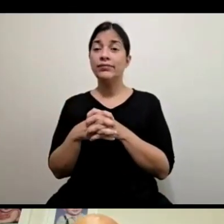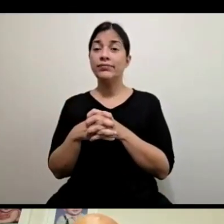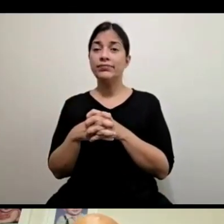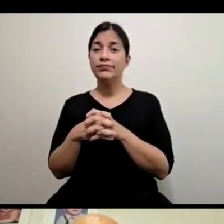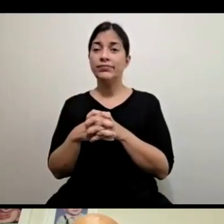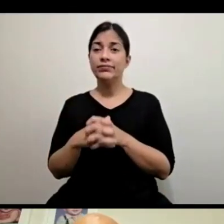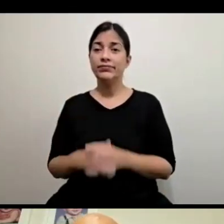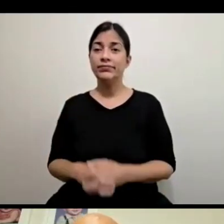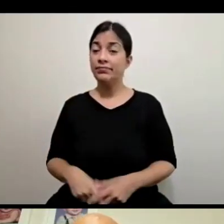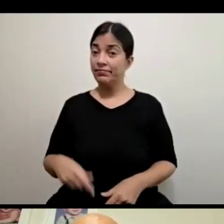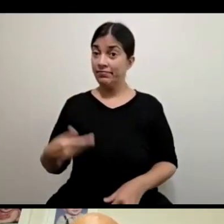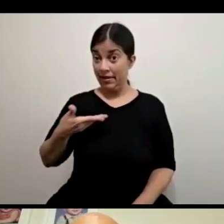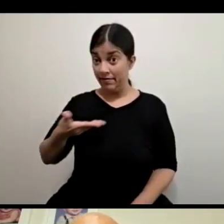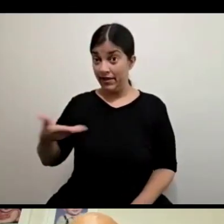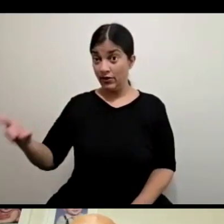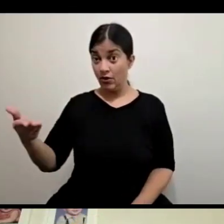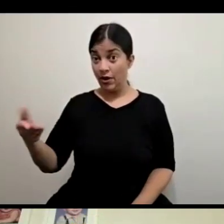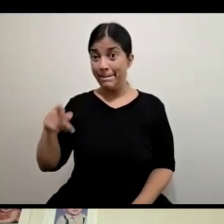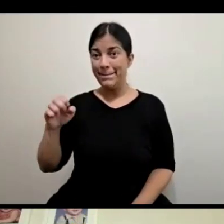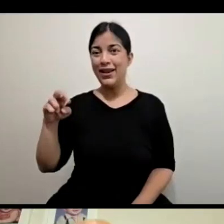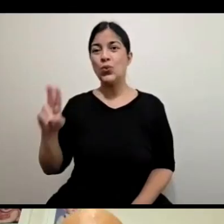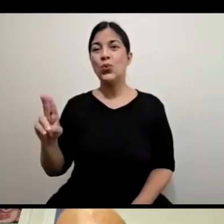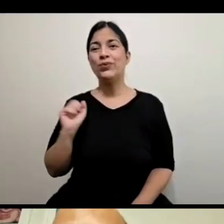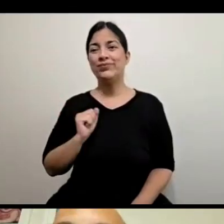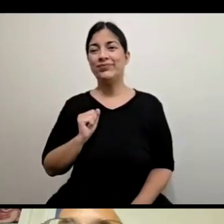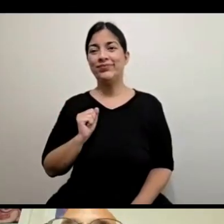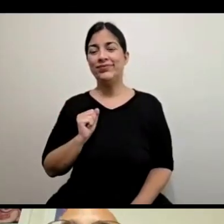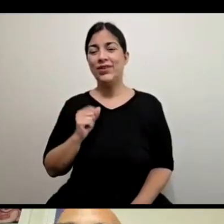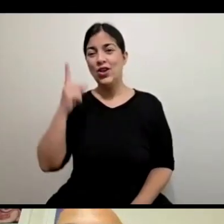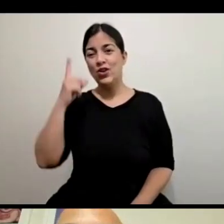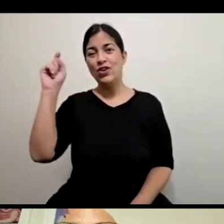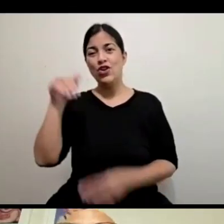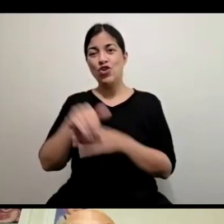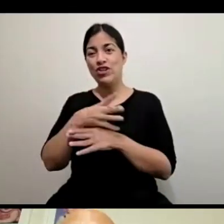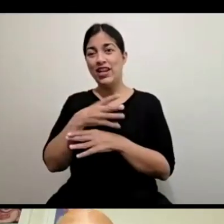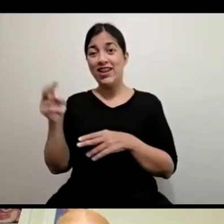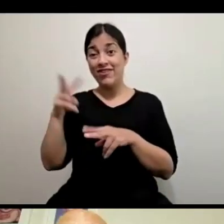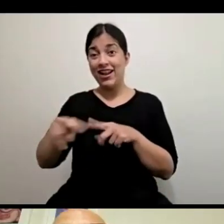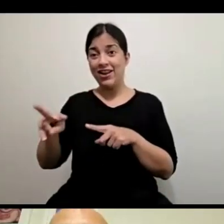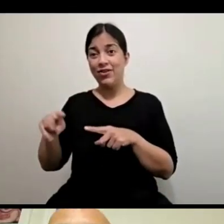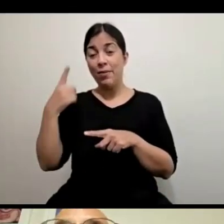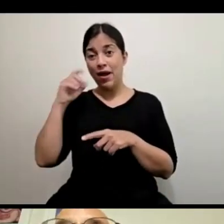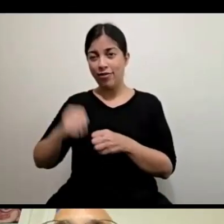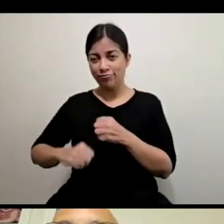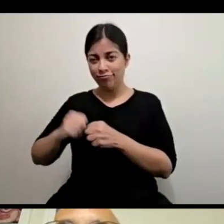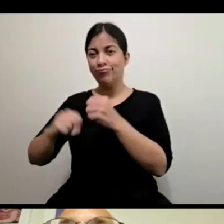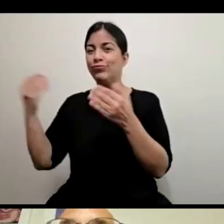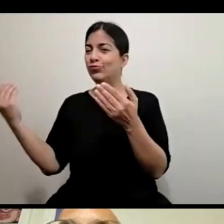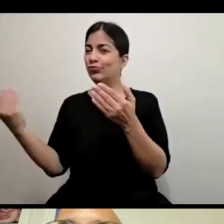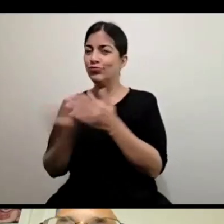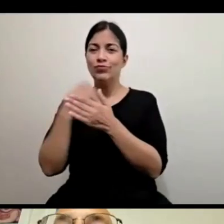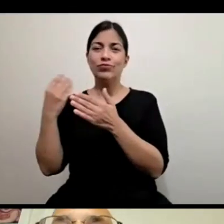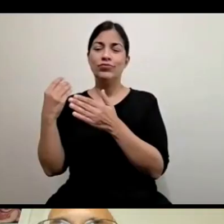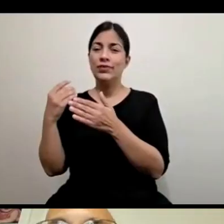pues me invitó a hacerlo en Perú. Me invitó a hacer Sueño Noche de Verano, a reconstruirla completamente en Perú, la misma